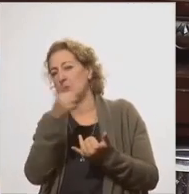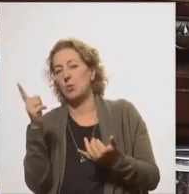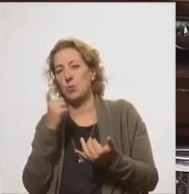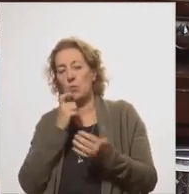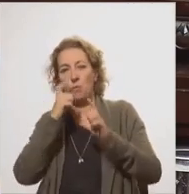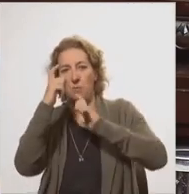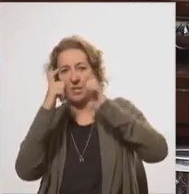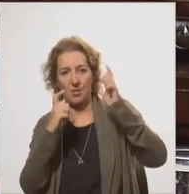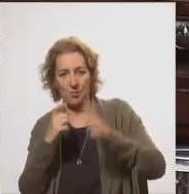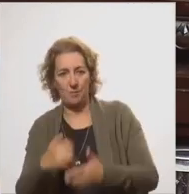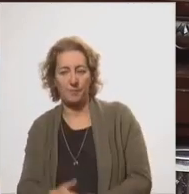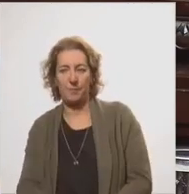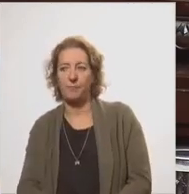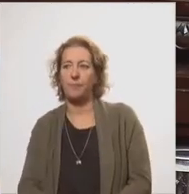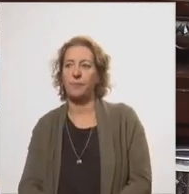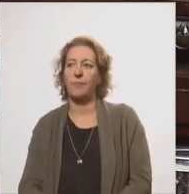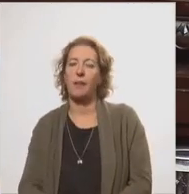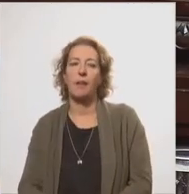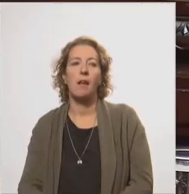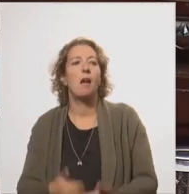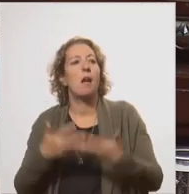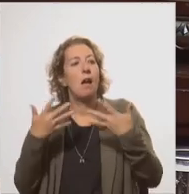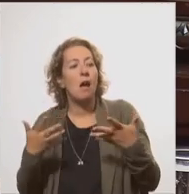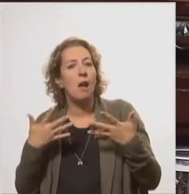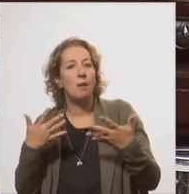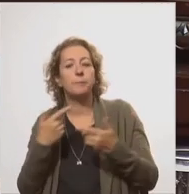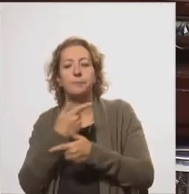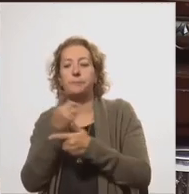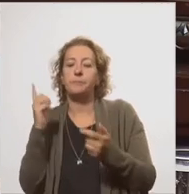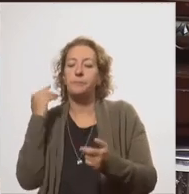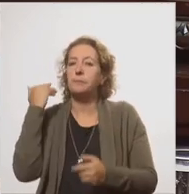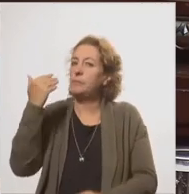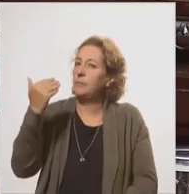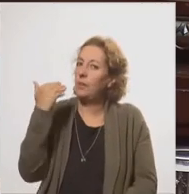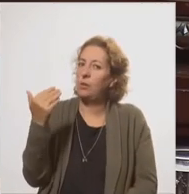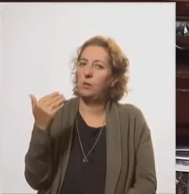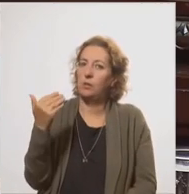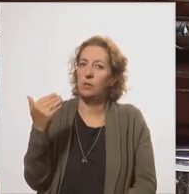expresión. Animada por los mismos valores,